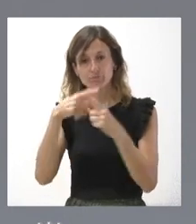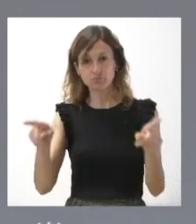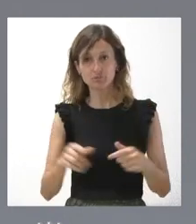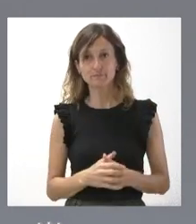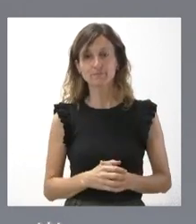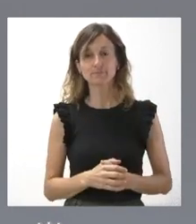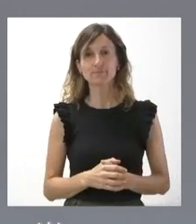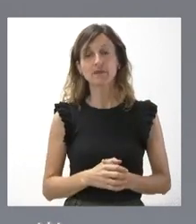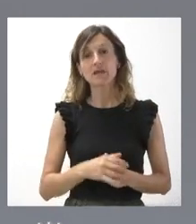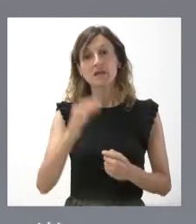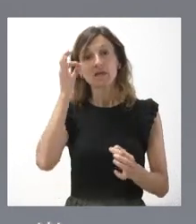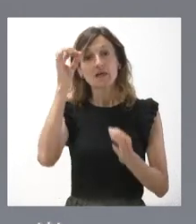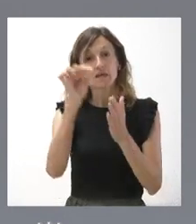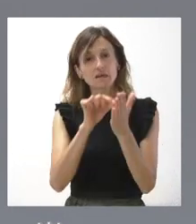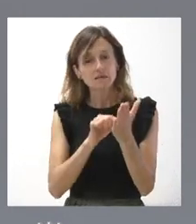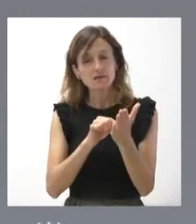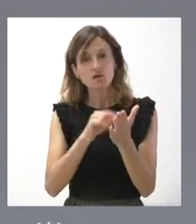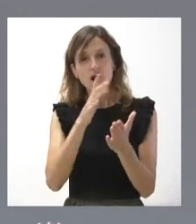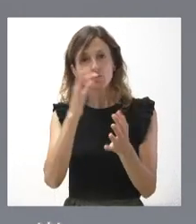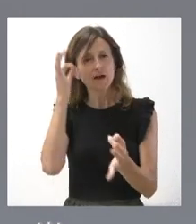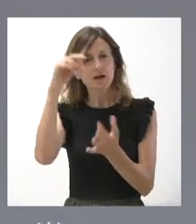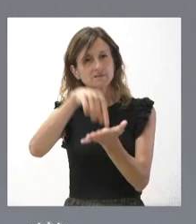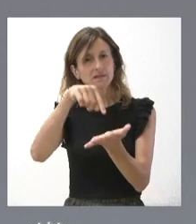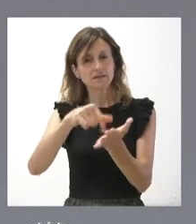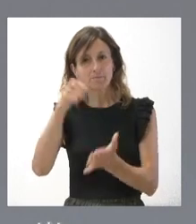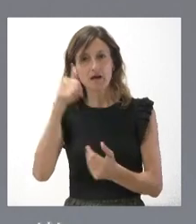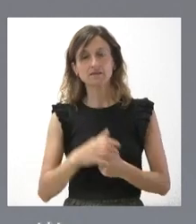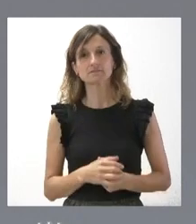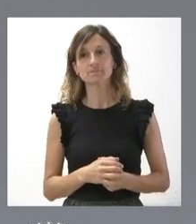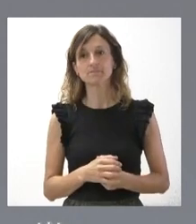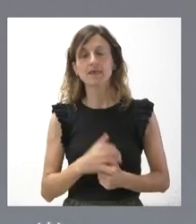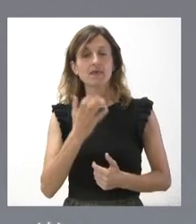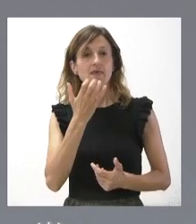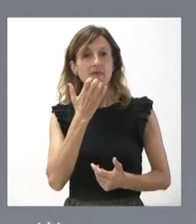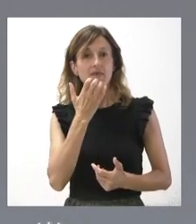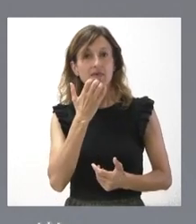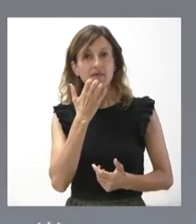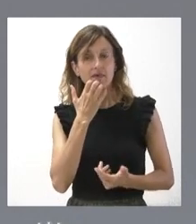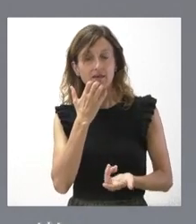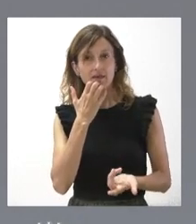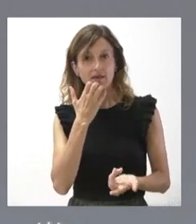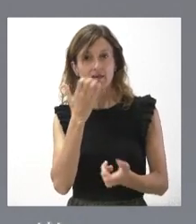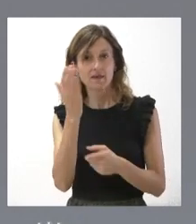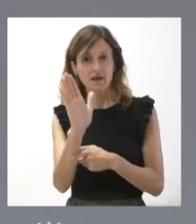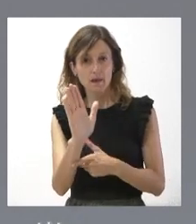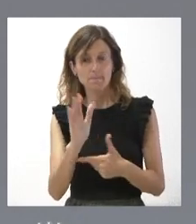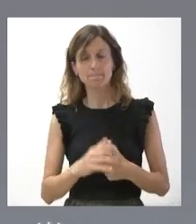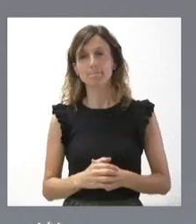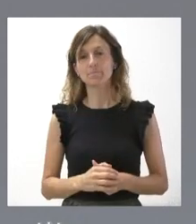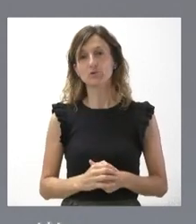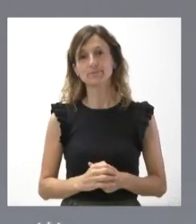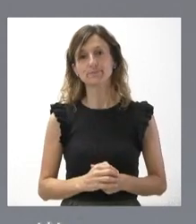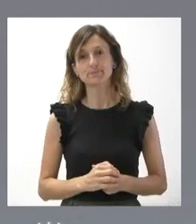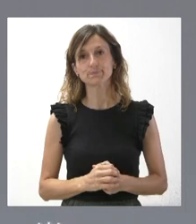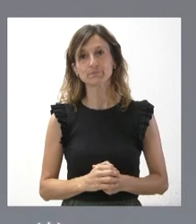criterios, unos criterios mucho más exigentes. Mire, por ponerle por ponerle un